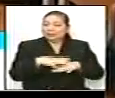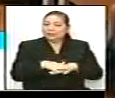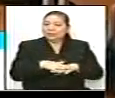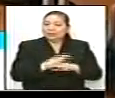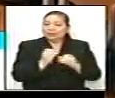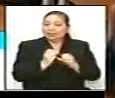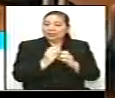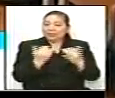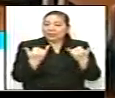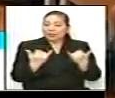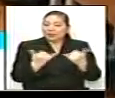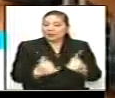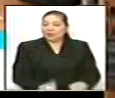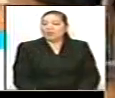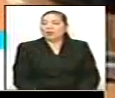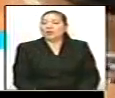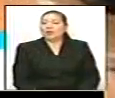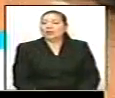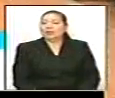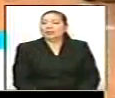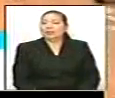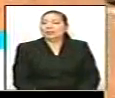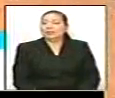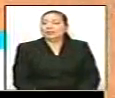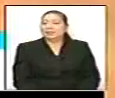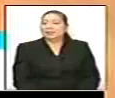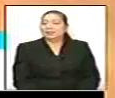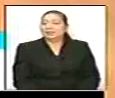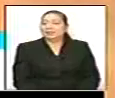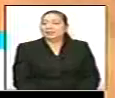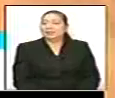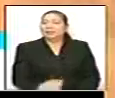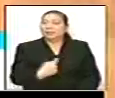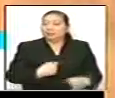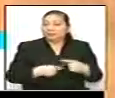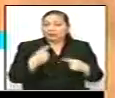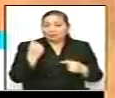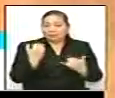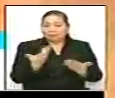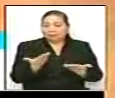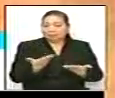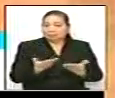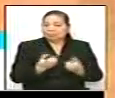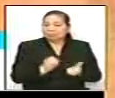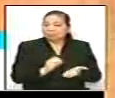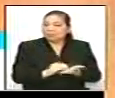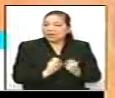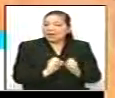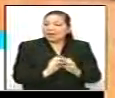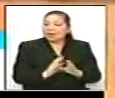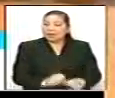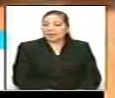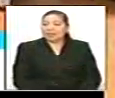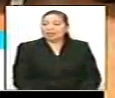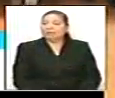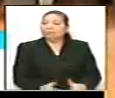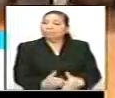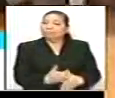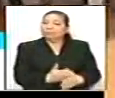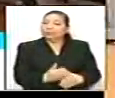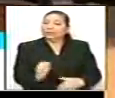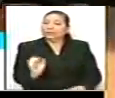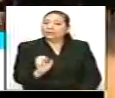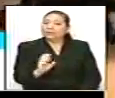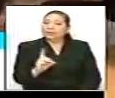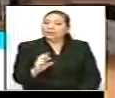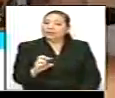de hoy. La intención que hemos entendido, no sabíamos muy claro cuál era la participación de CEAPAL